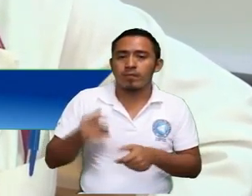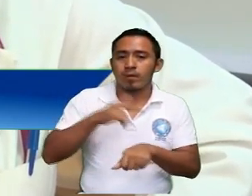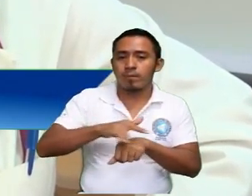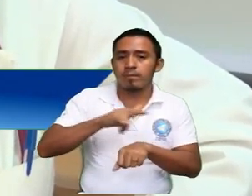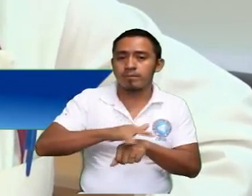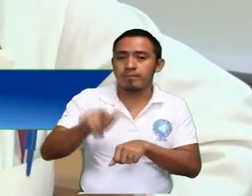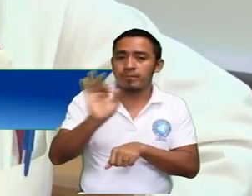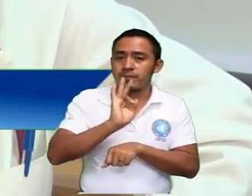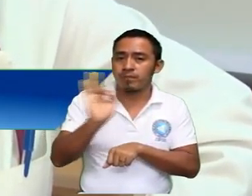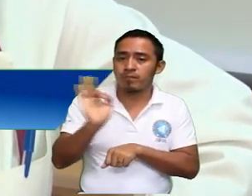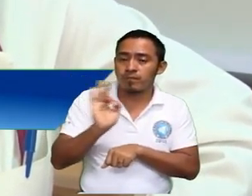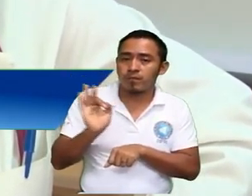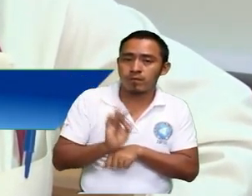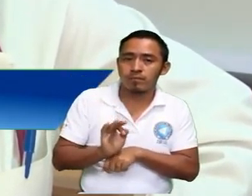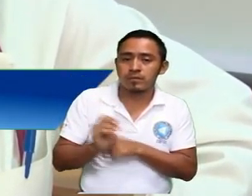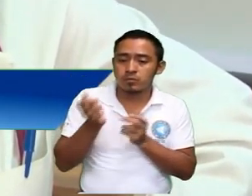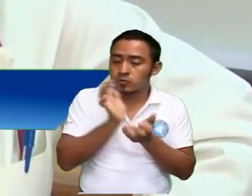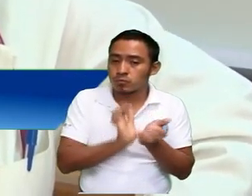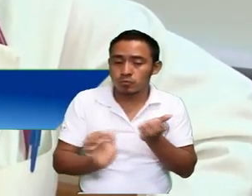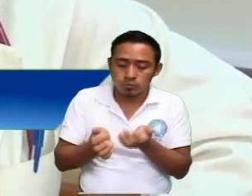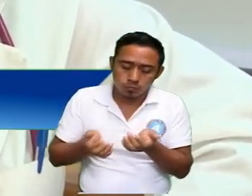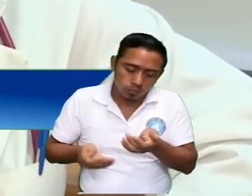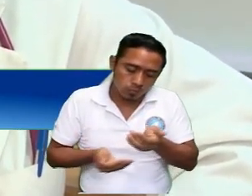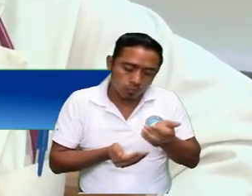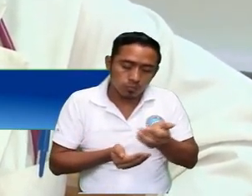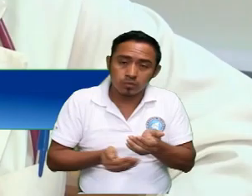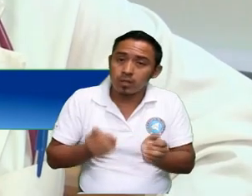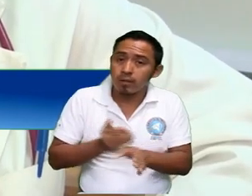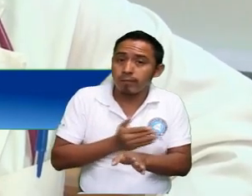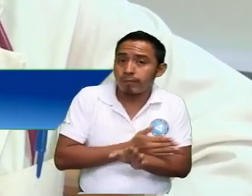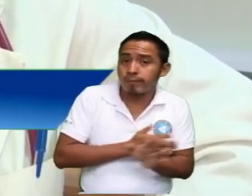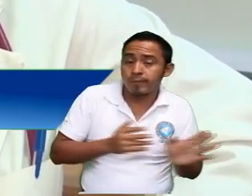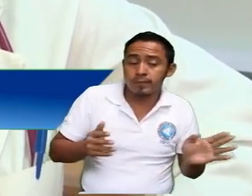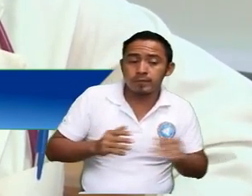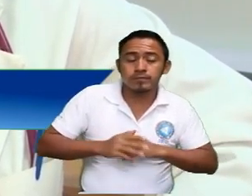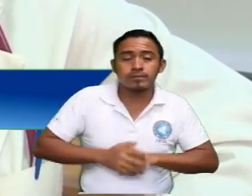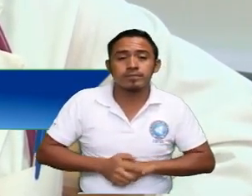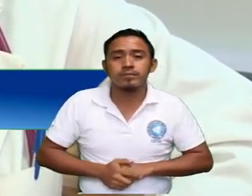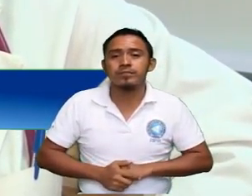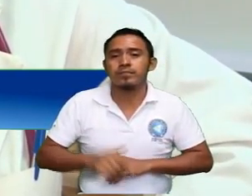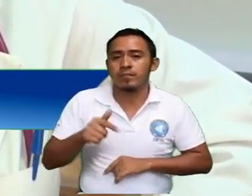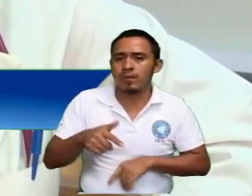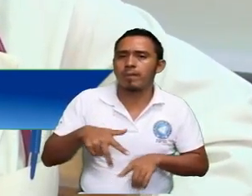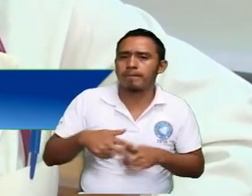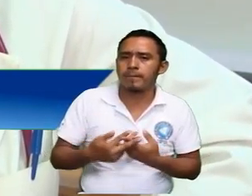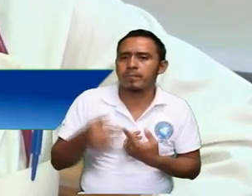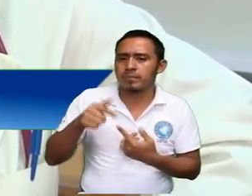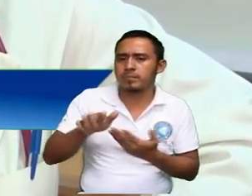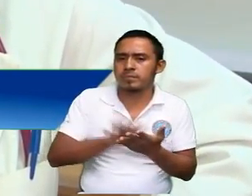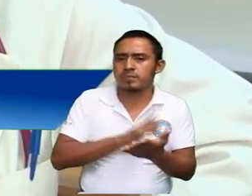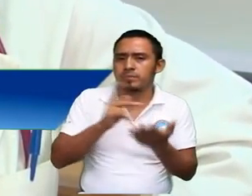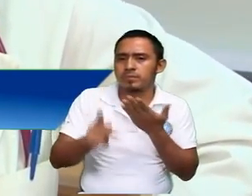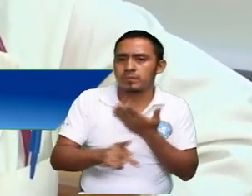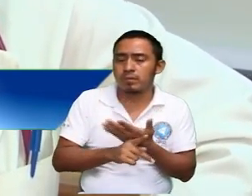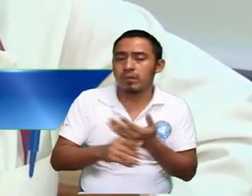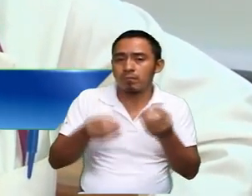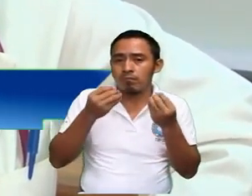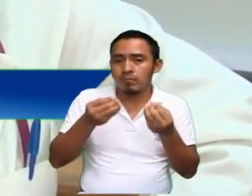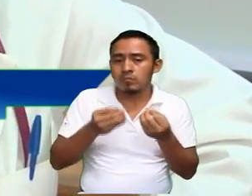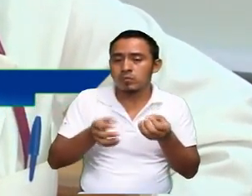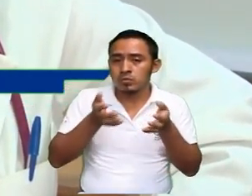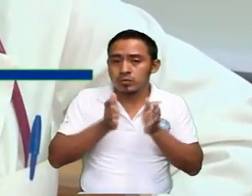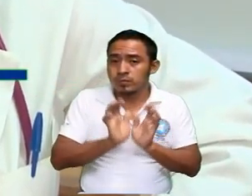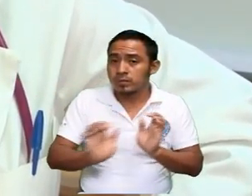la calidad de atención a los recién nacidos prematuros. En este entorno, cuando comenzamos con este programa, habían tasas altas de